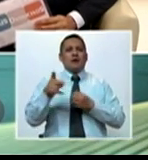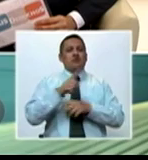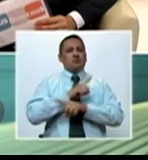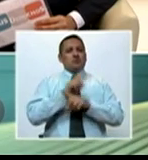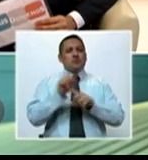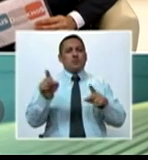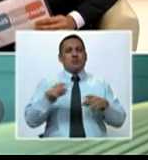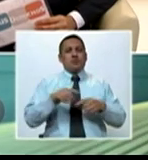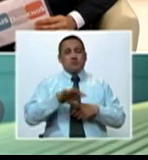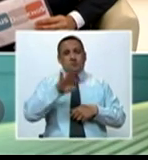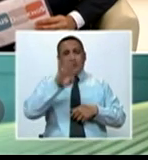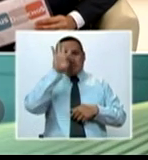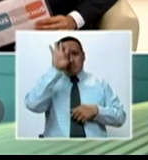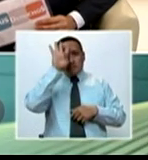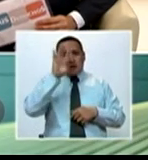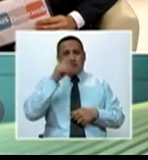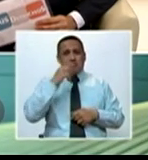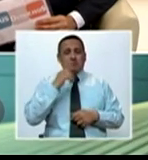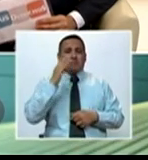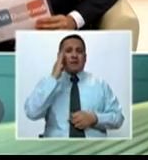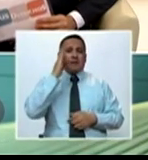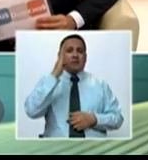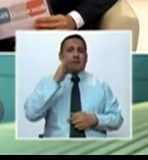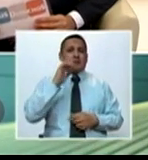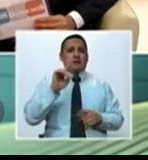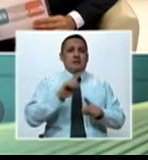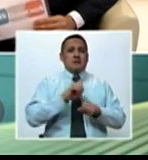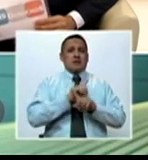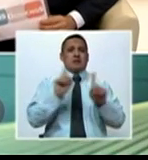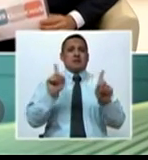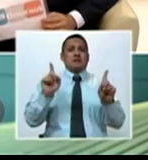una subordinación. Exactamente.